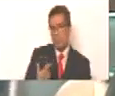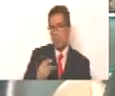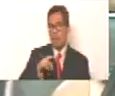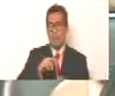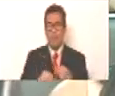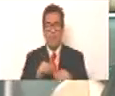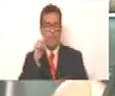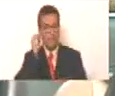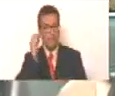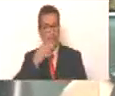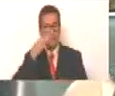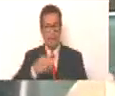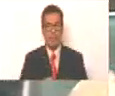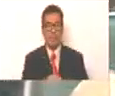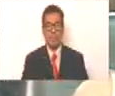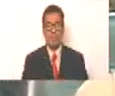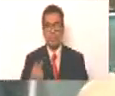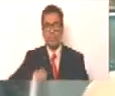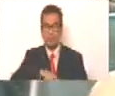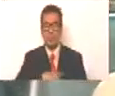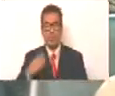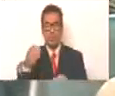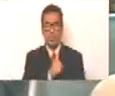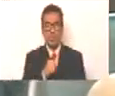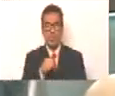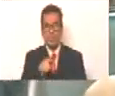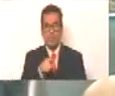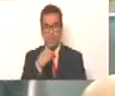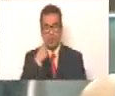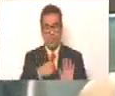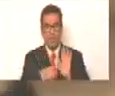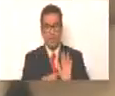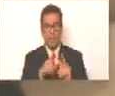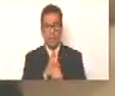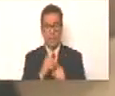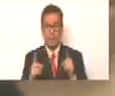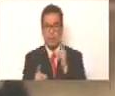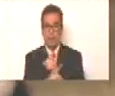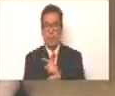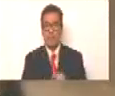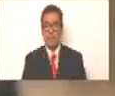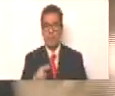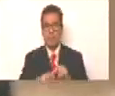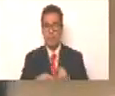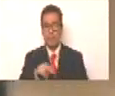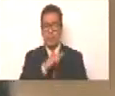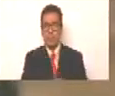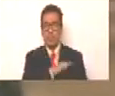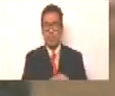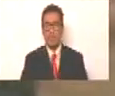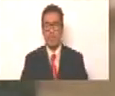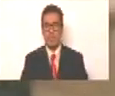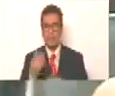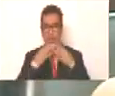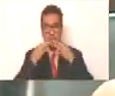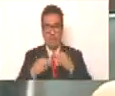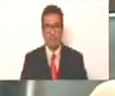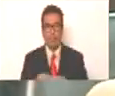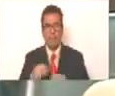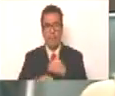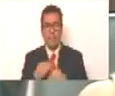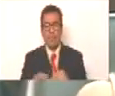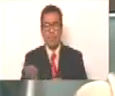finalmente hemos logrado que se visibilicen los cambios. La estructura social definitivamente ha dado mayor importancia